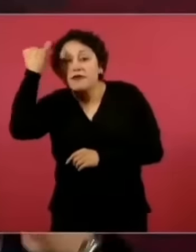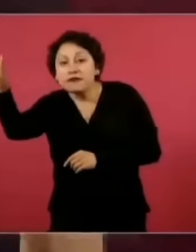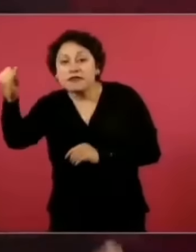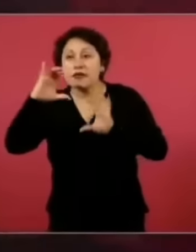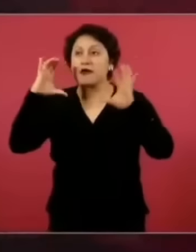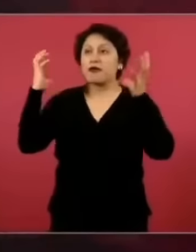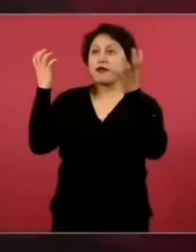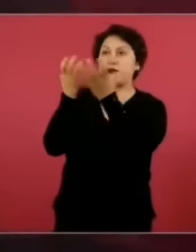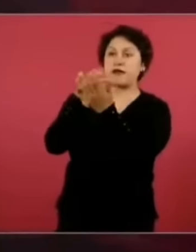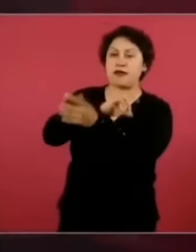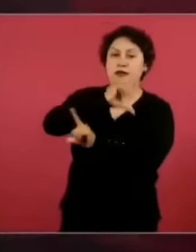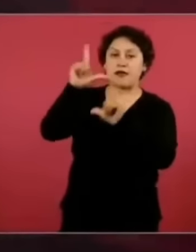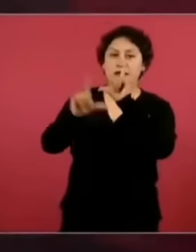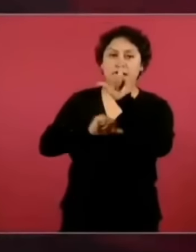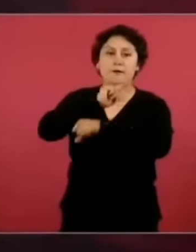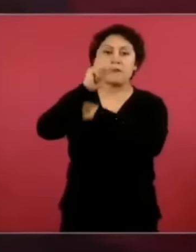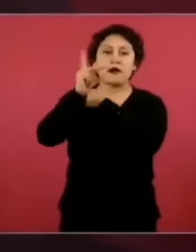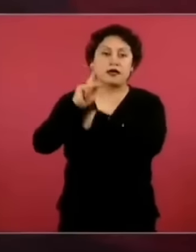tan grave,